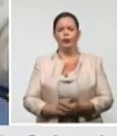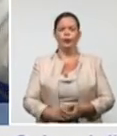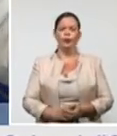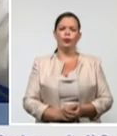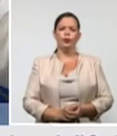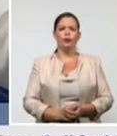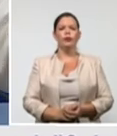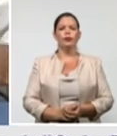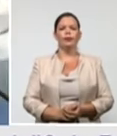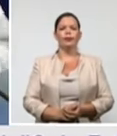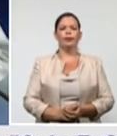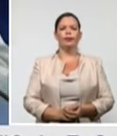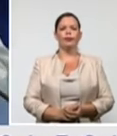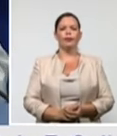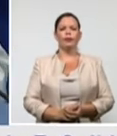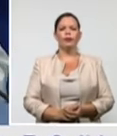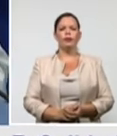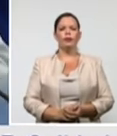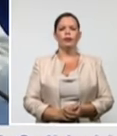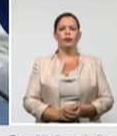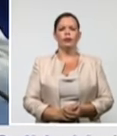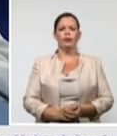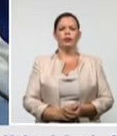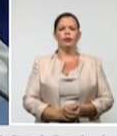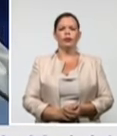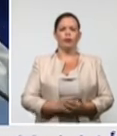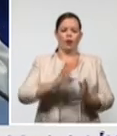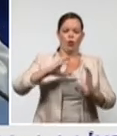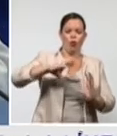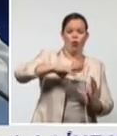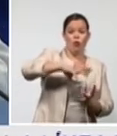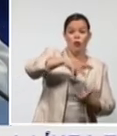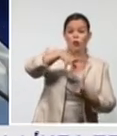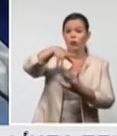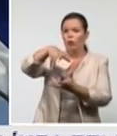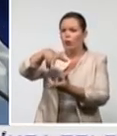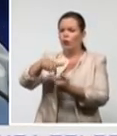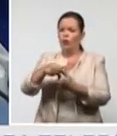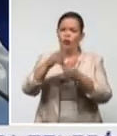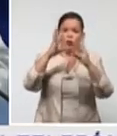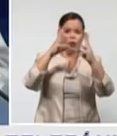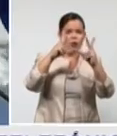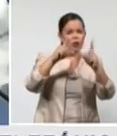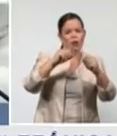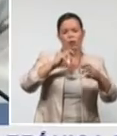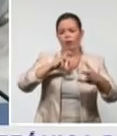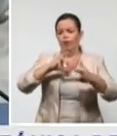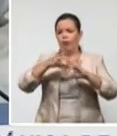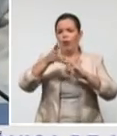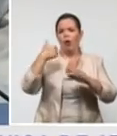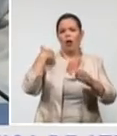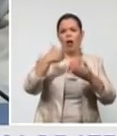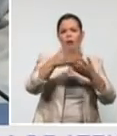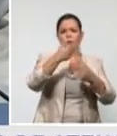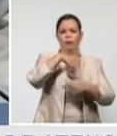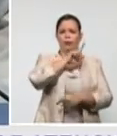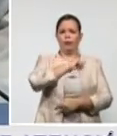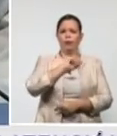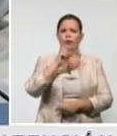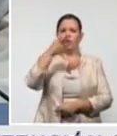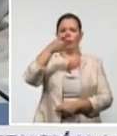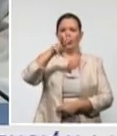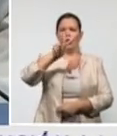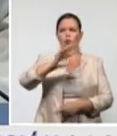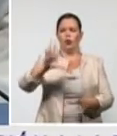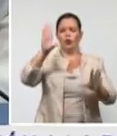El mundo, un poco convulso, hasta el día de ayer a las 12 de la noche, se mantienen